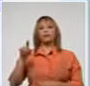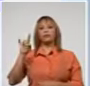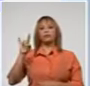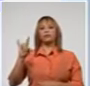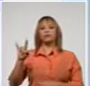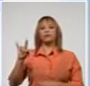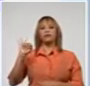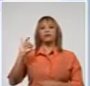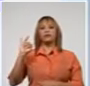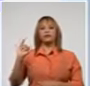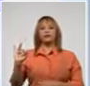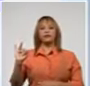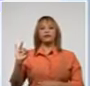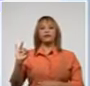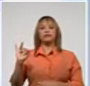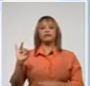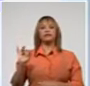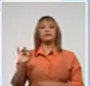4,97,